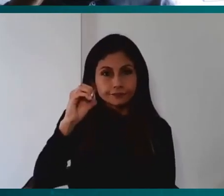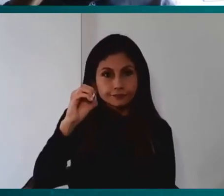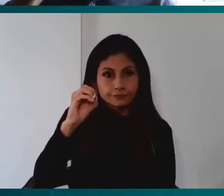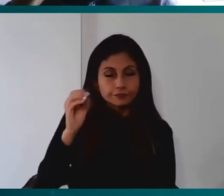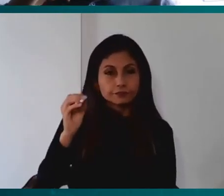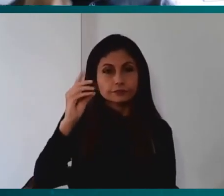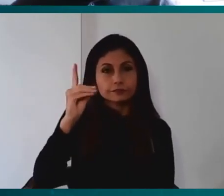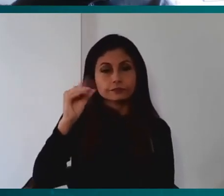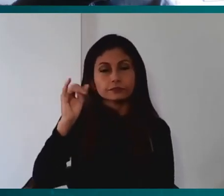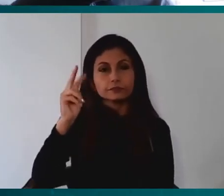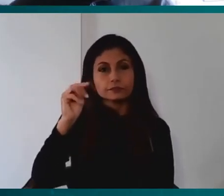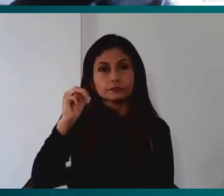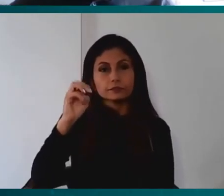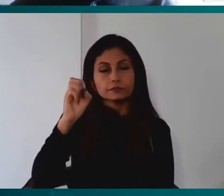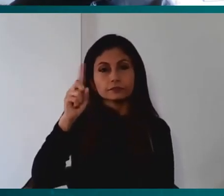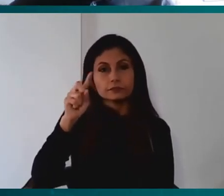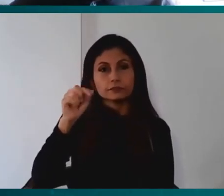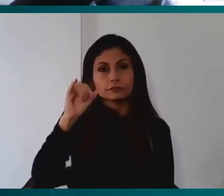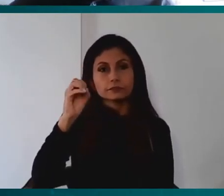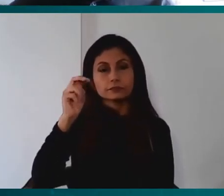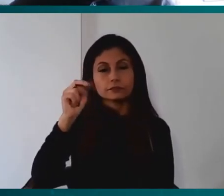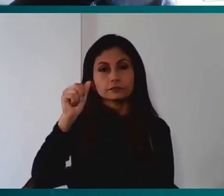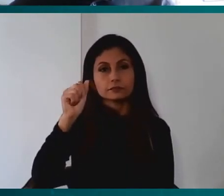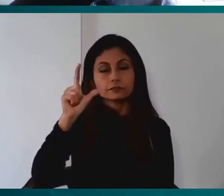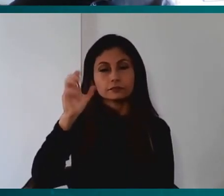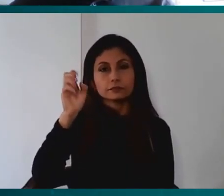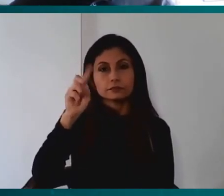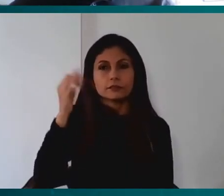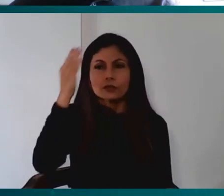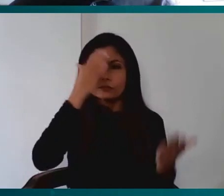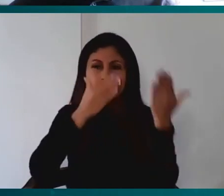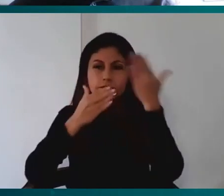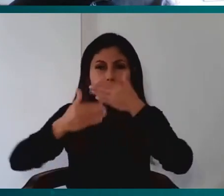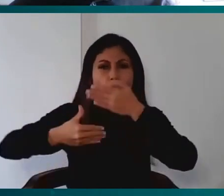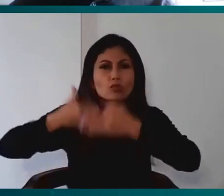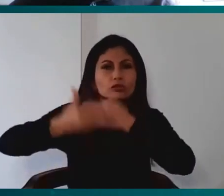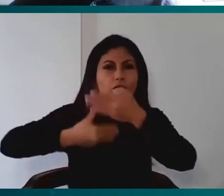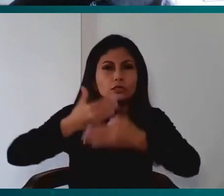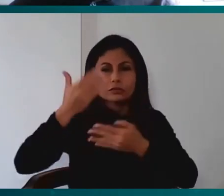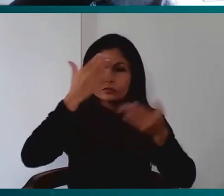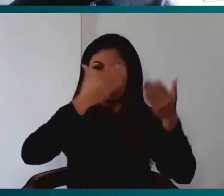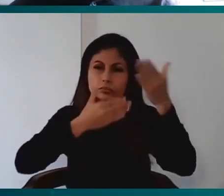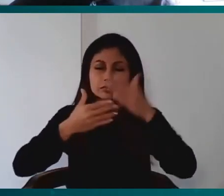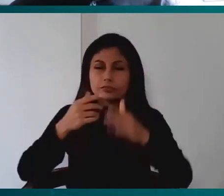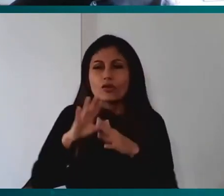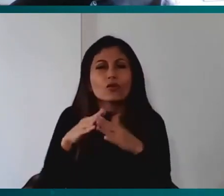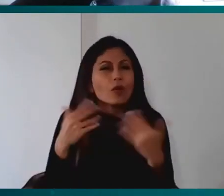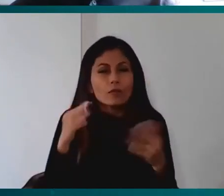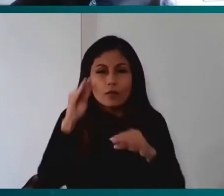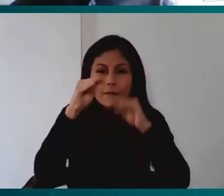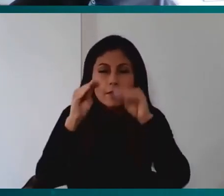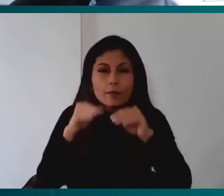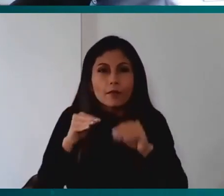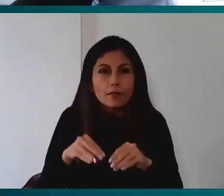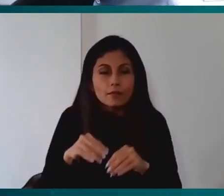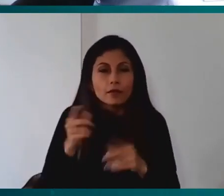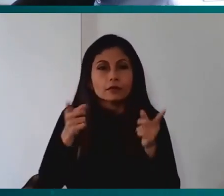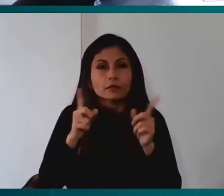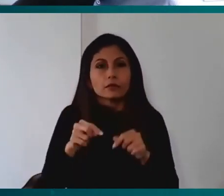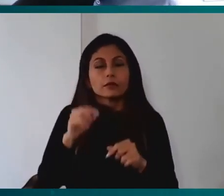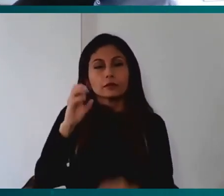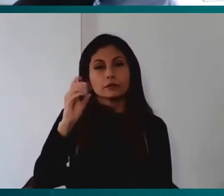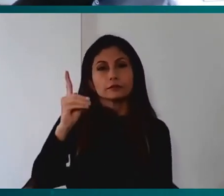llamamos, que son de simulaciones de proceso. Por ejemplo, Mike, desarrollado por DHI en